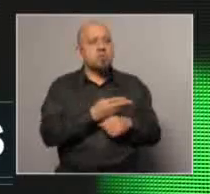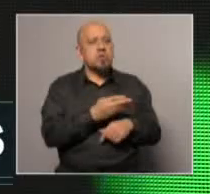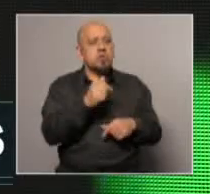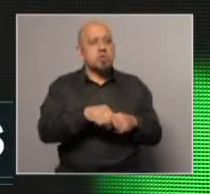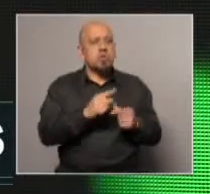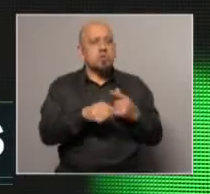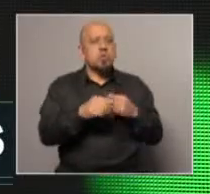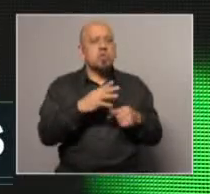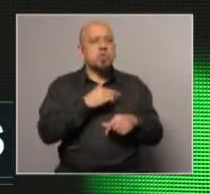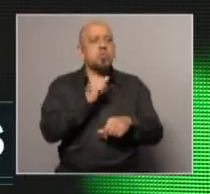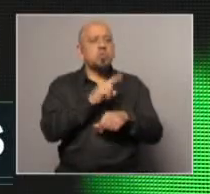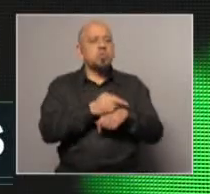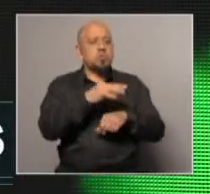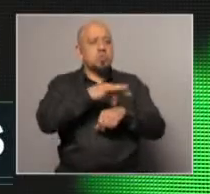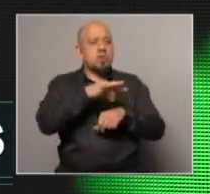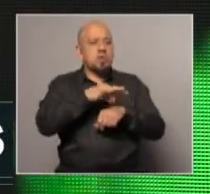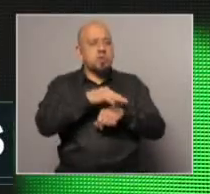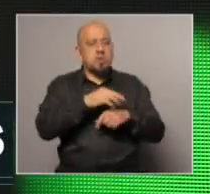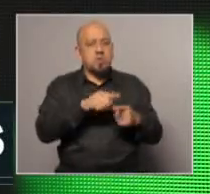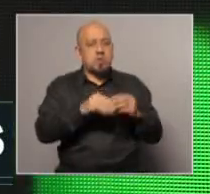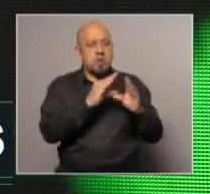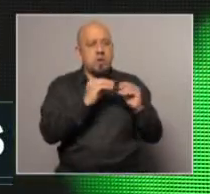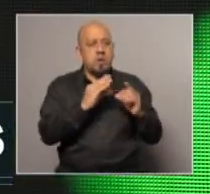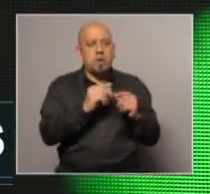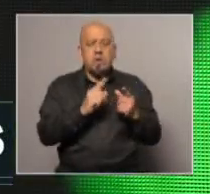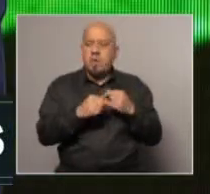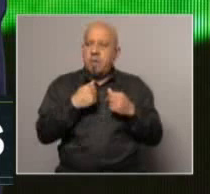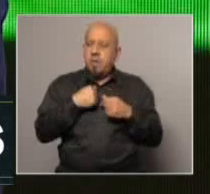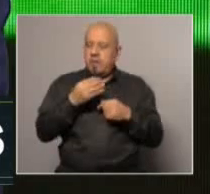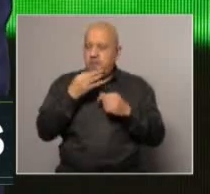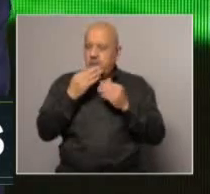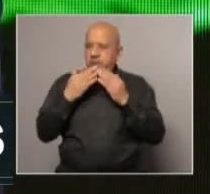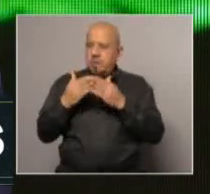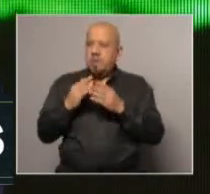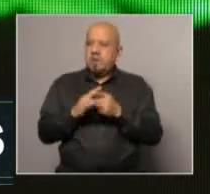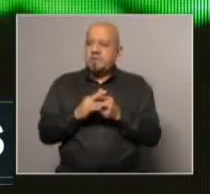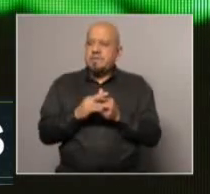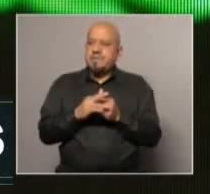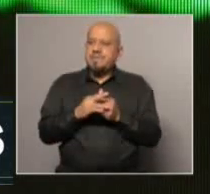uruguaya había hecho un uso médico de cannabis. Bien. No, lo que yo te preguntaba era,